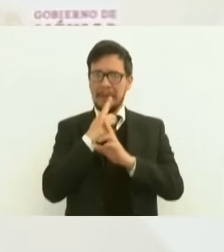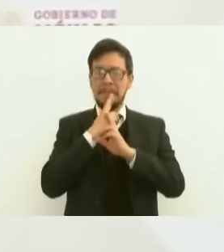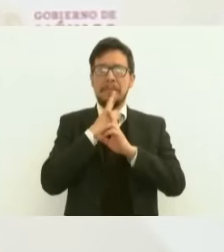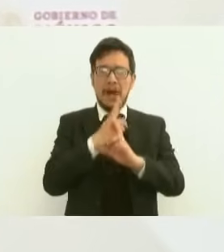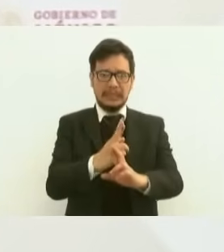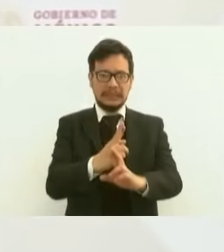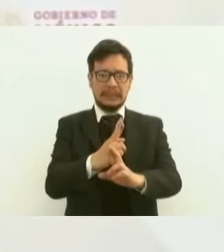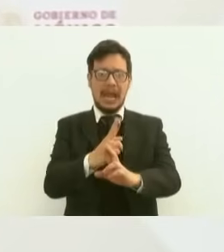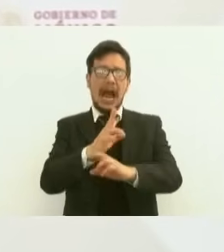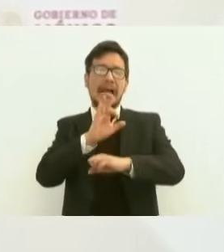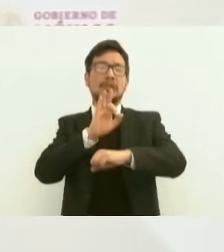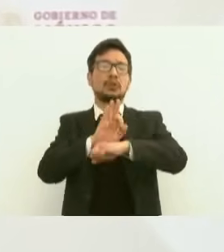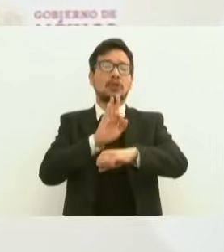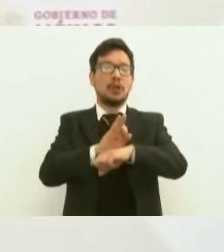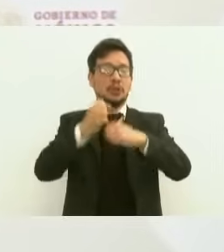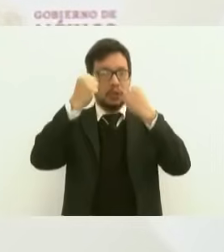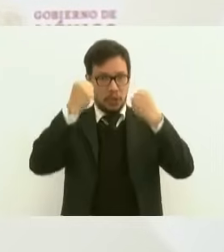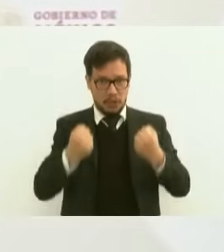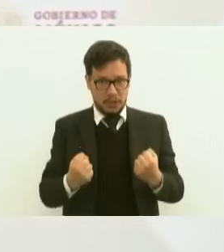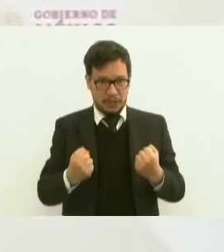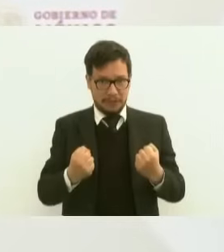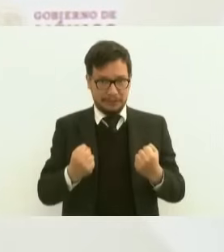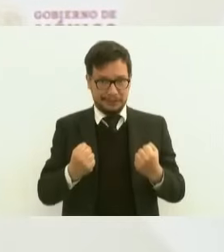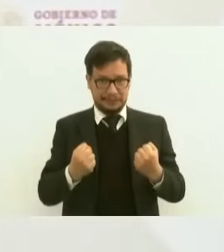seguridad. Y